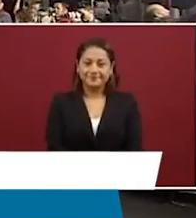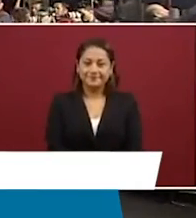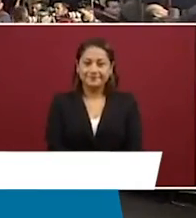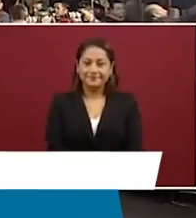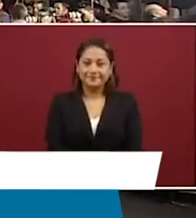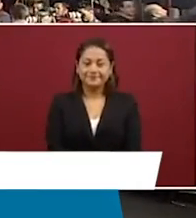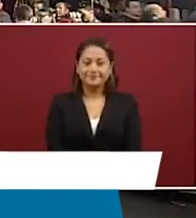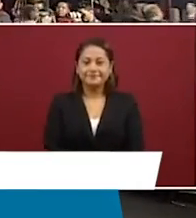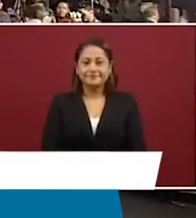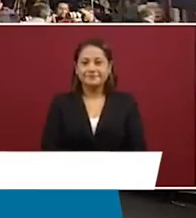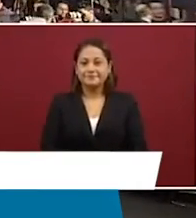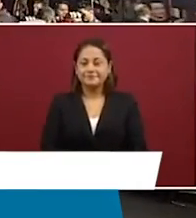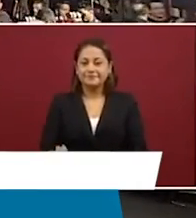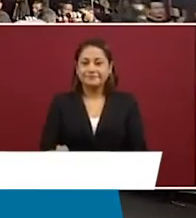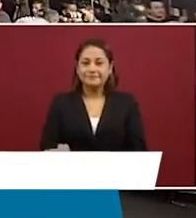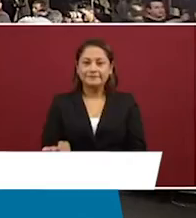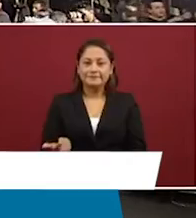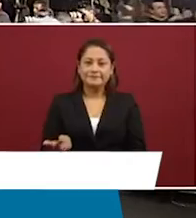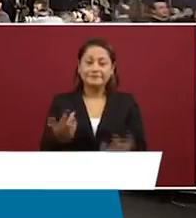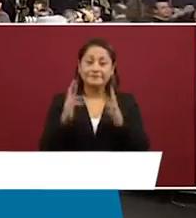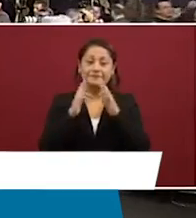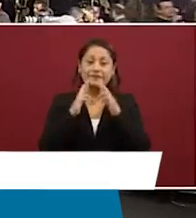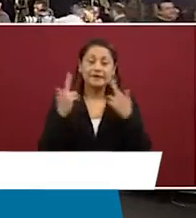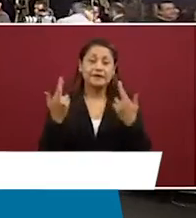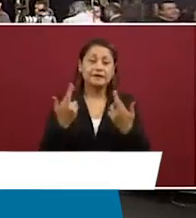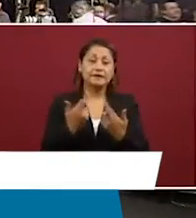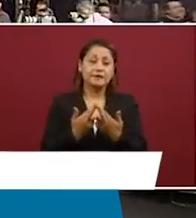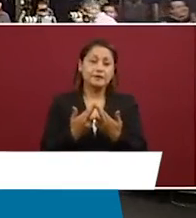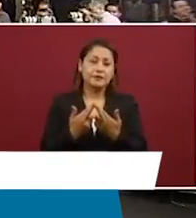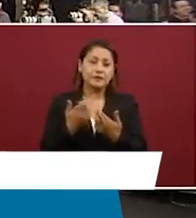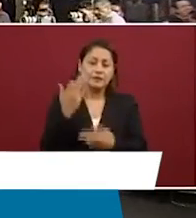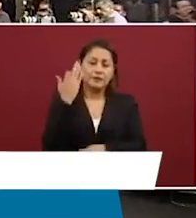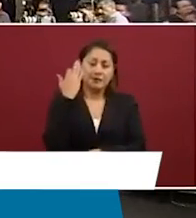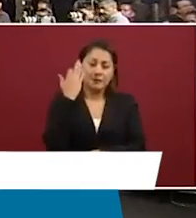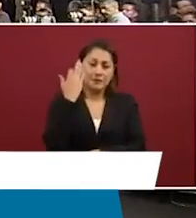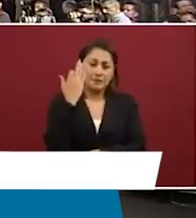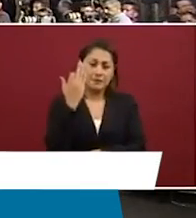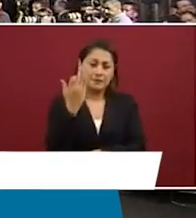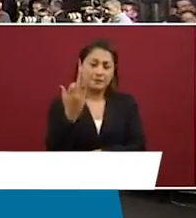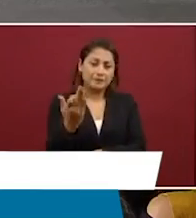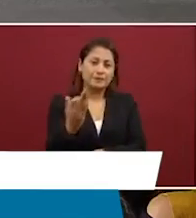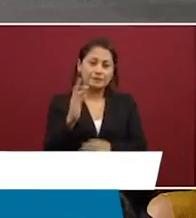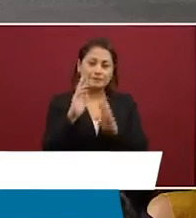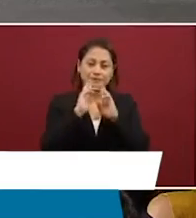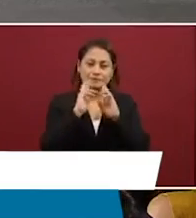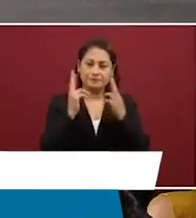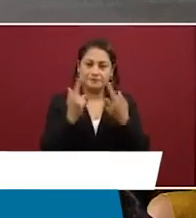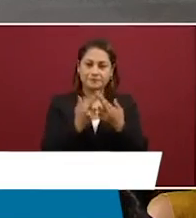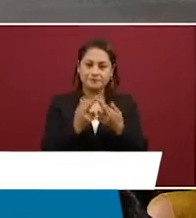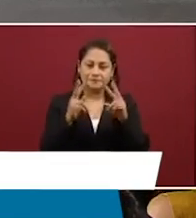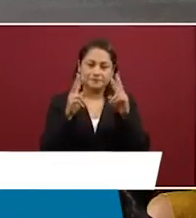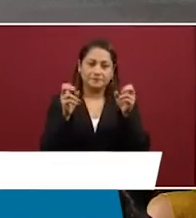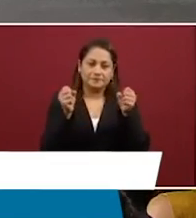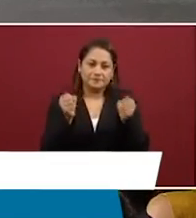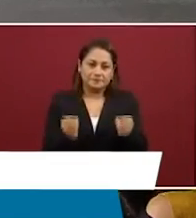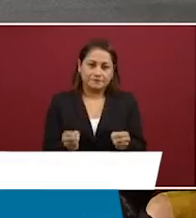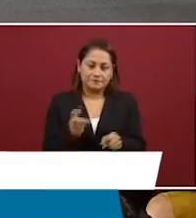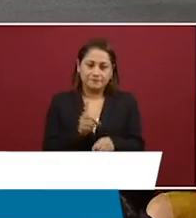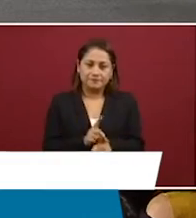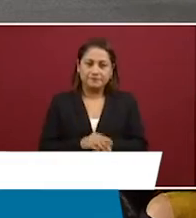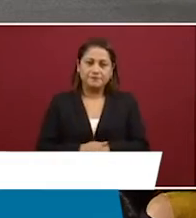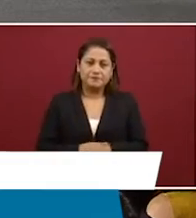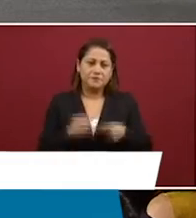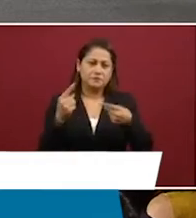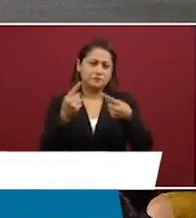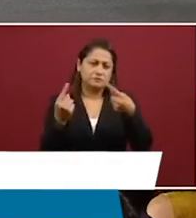con el presidente estadounidense que podría ser en 3 meses y dijo estar en la mejor disposición. La fecha se va a definir